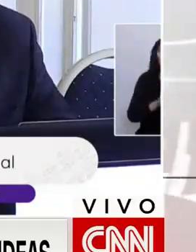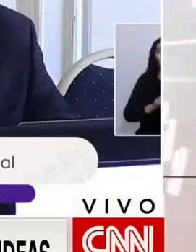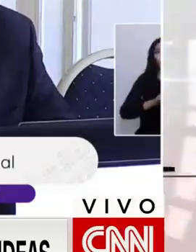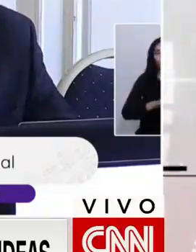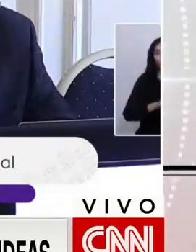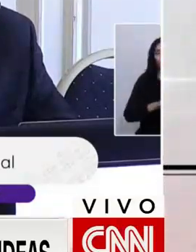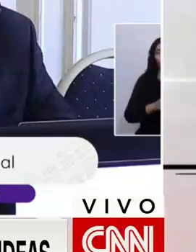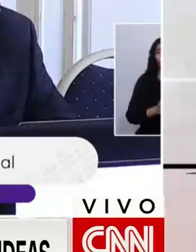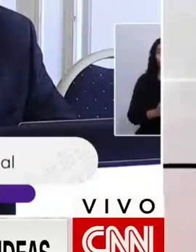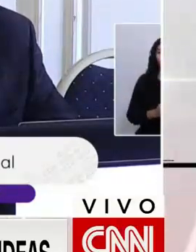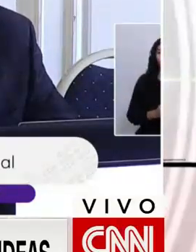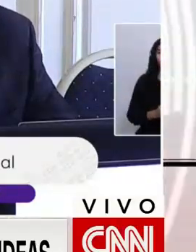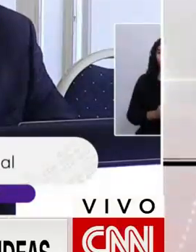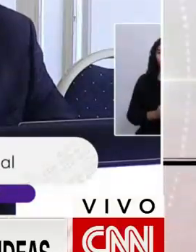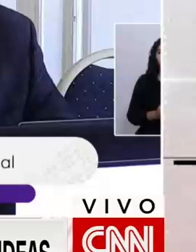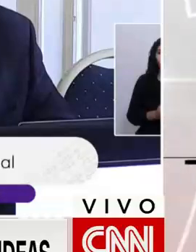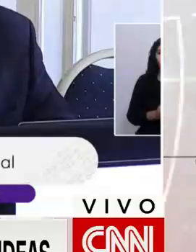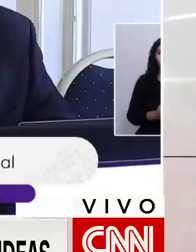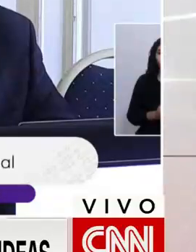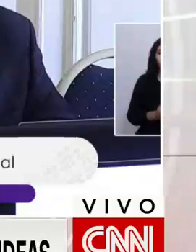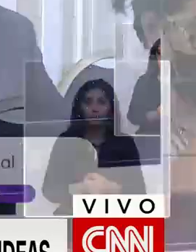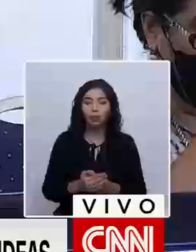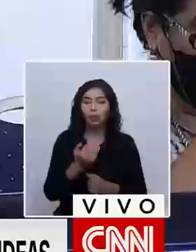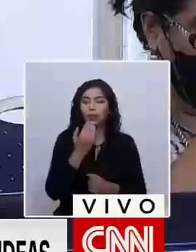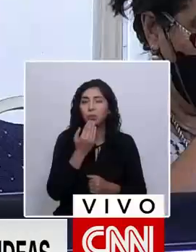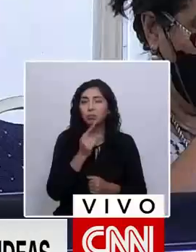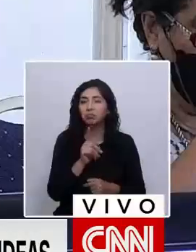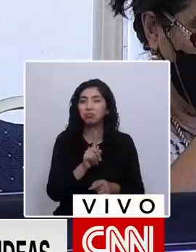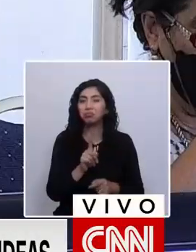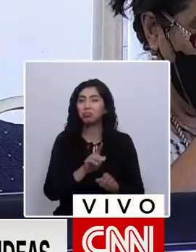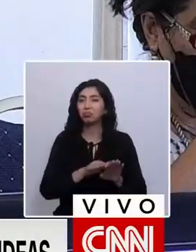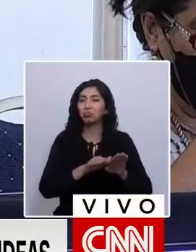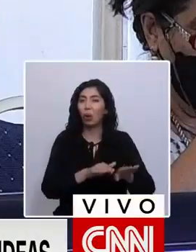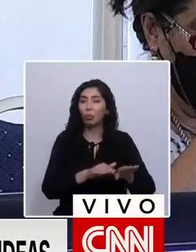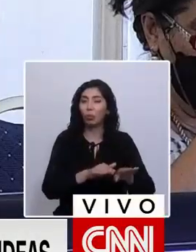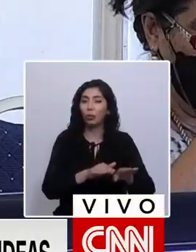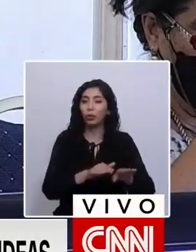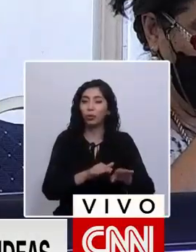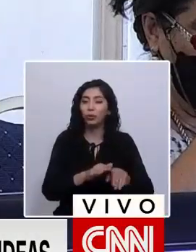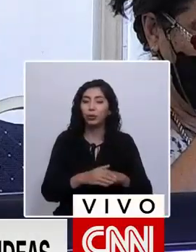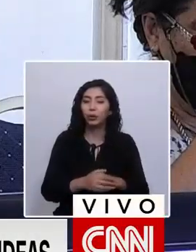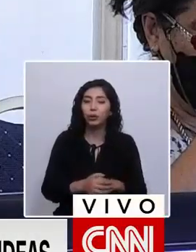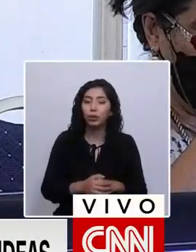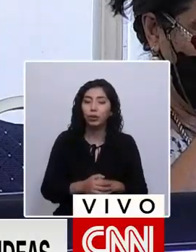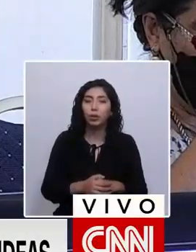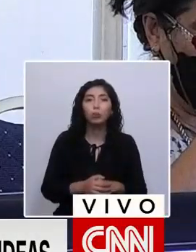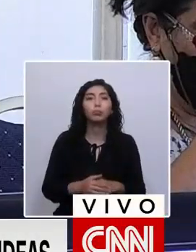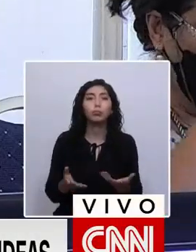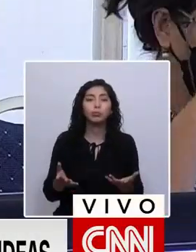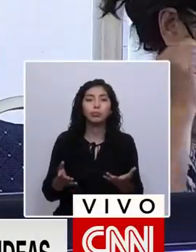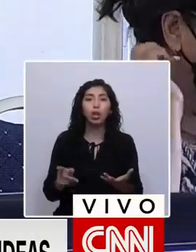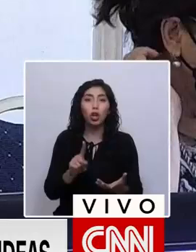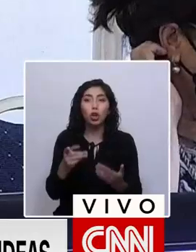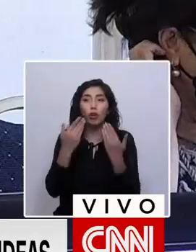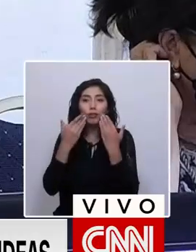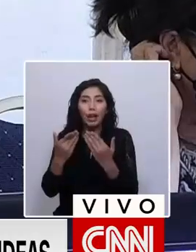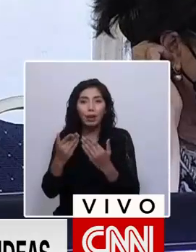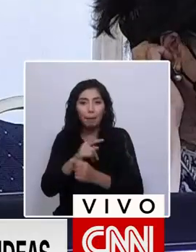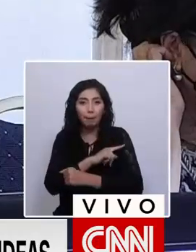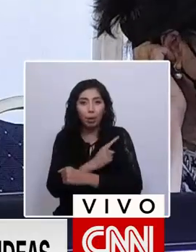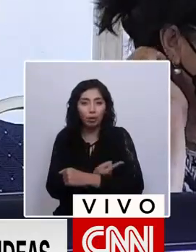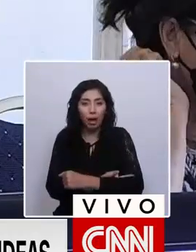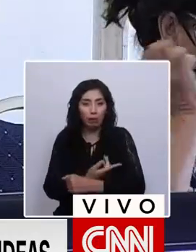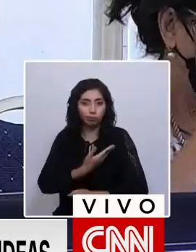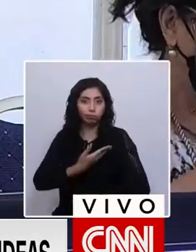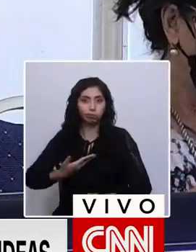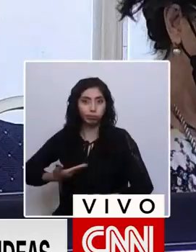con ellos mismos respecto a las indicaciones y si es que no hablan con otros colectivos, entonces parece evidente que se va a imponer otra indicación. Eso es lo que dicen del otro lado, o sea, son como los dos puntos